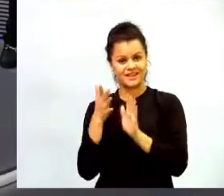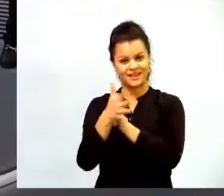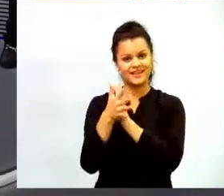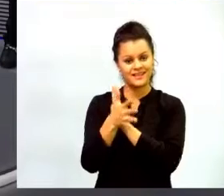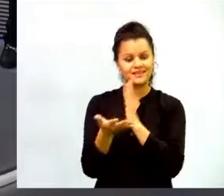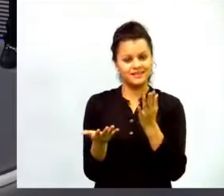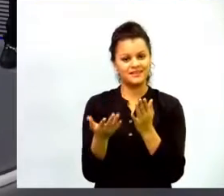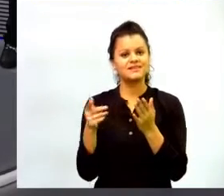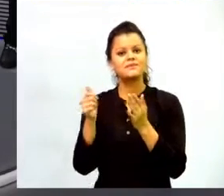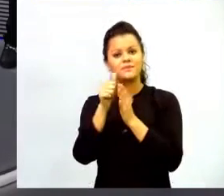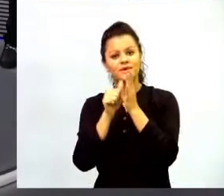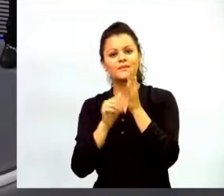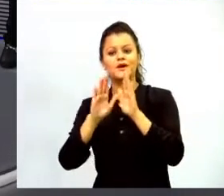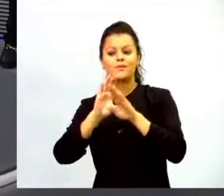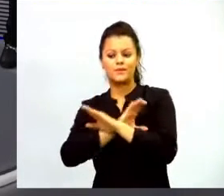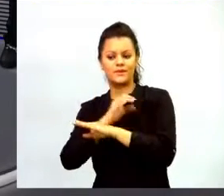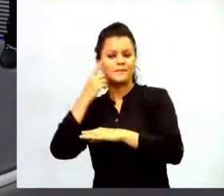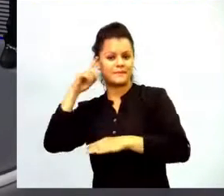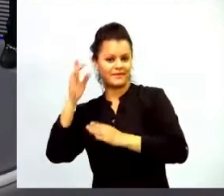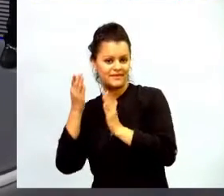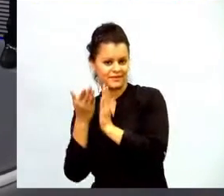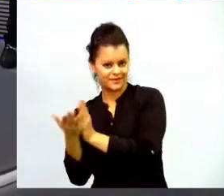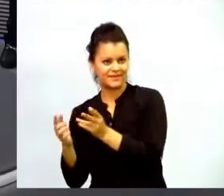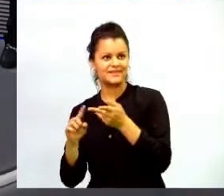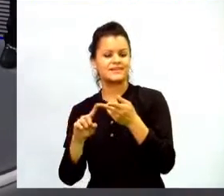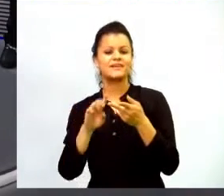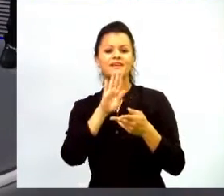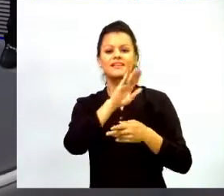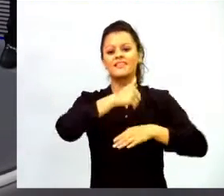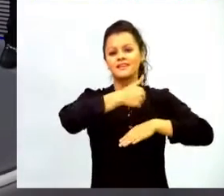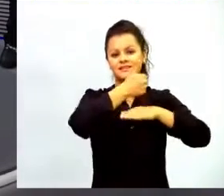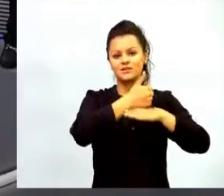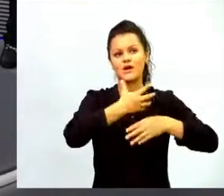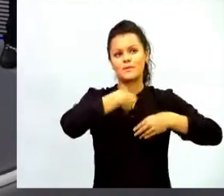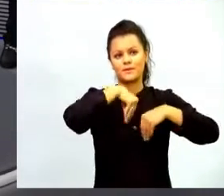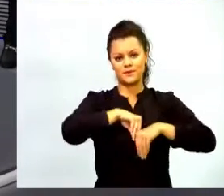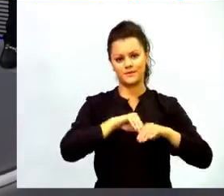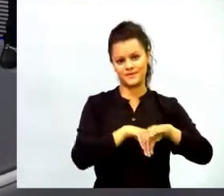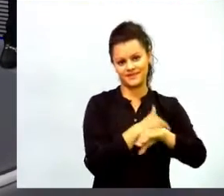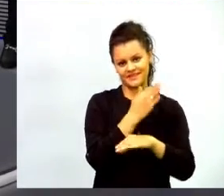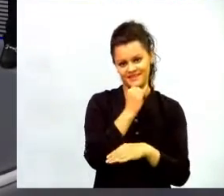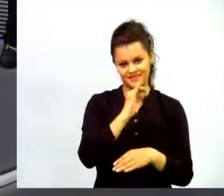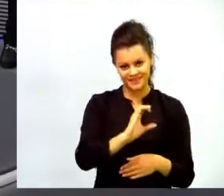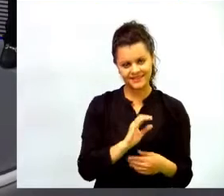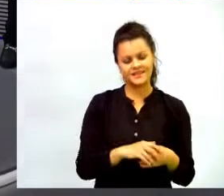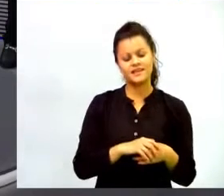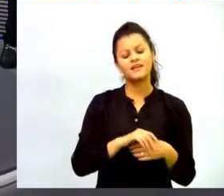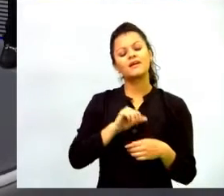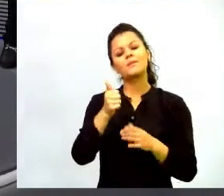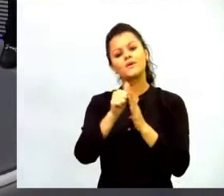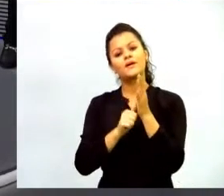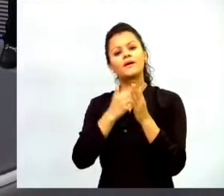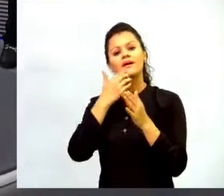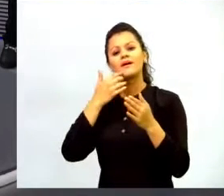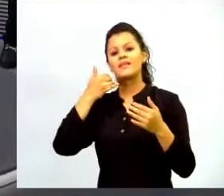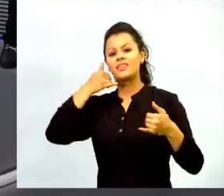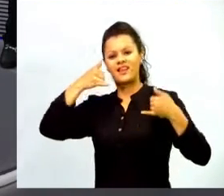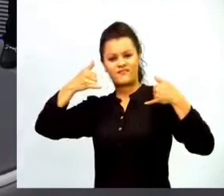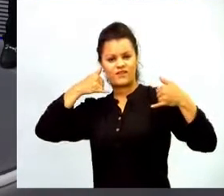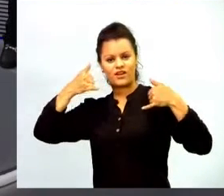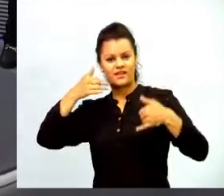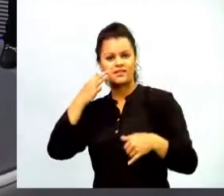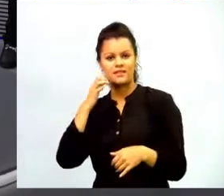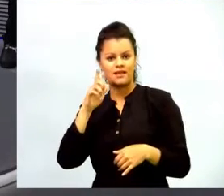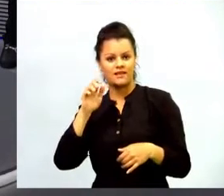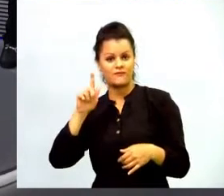para educar a través de la dirección de apropiación del ministerio TIC a través de programas con empresas como Telefónica más